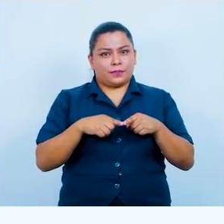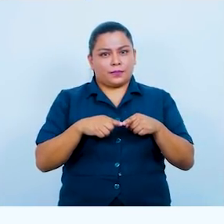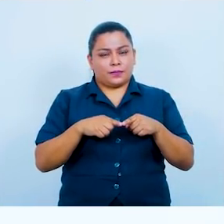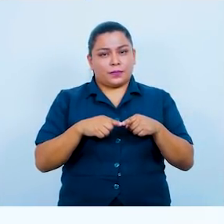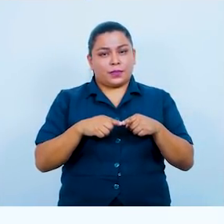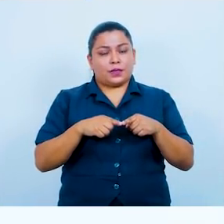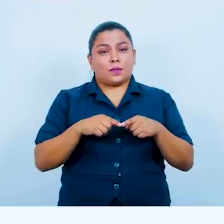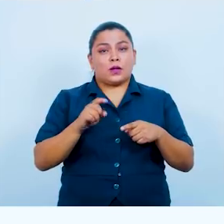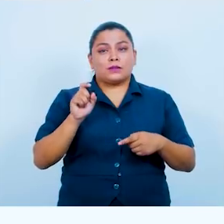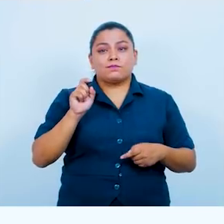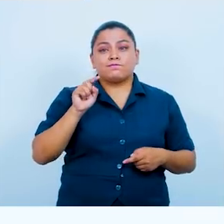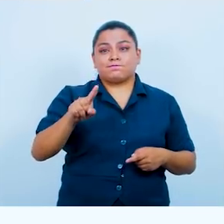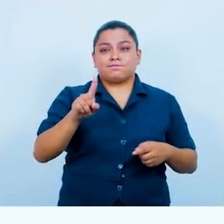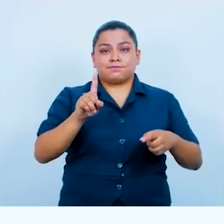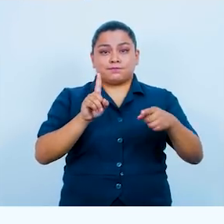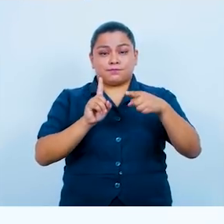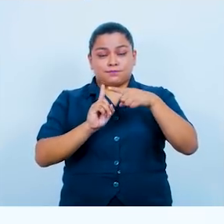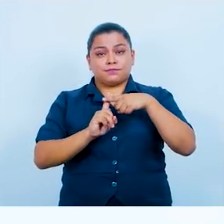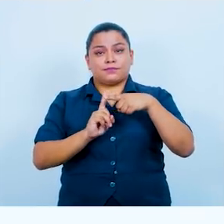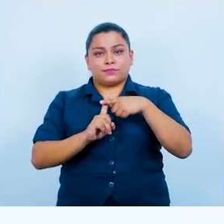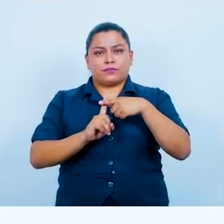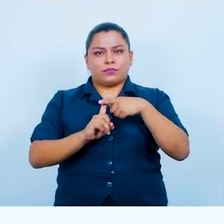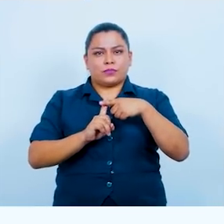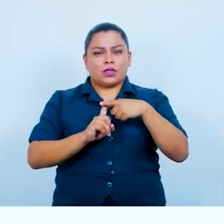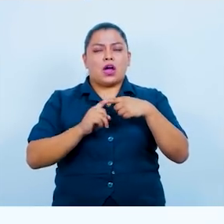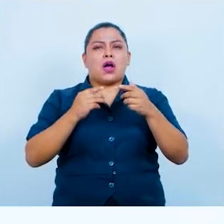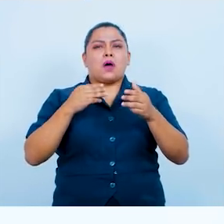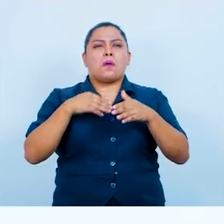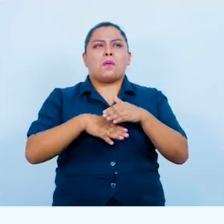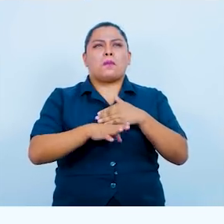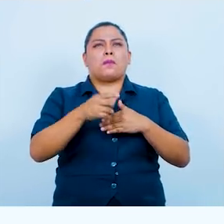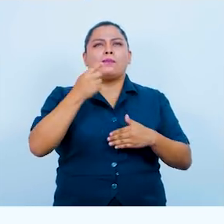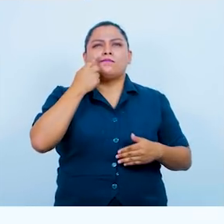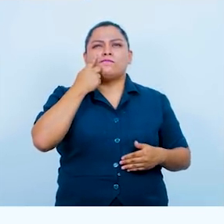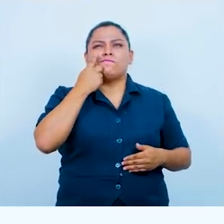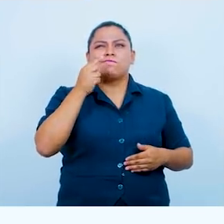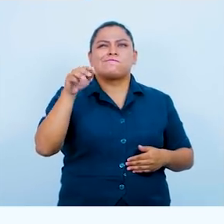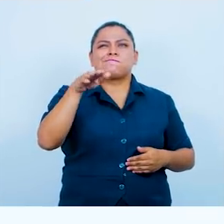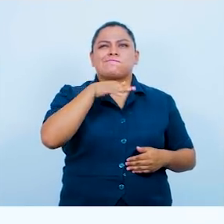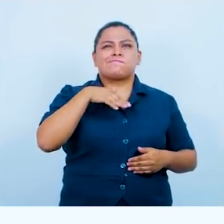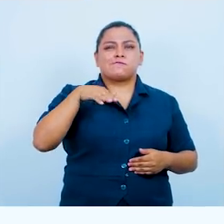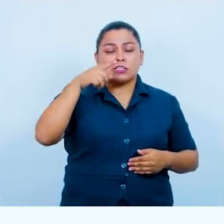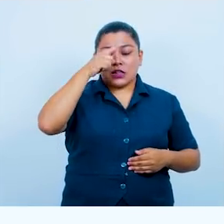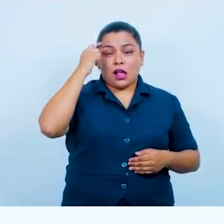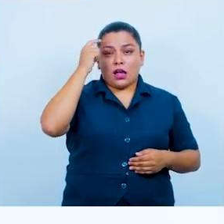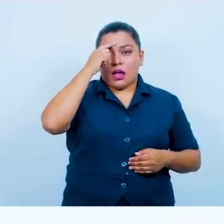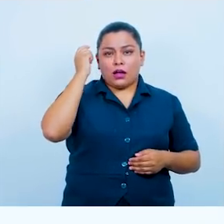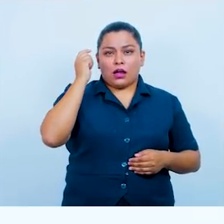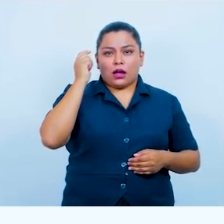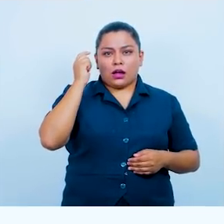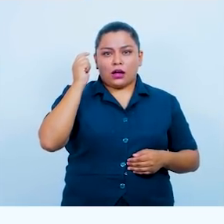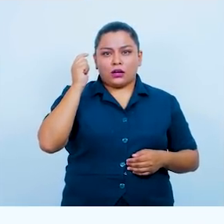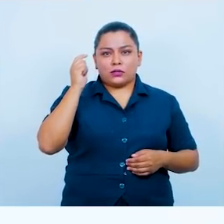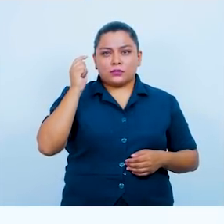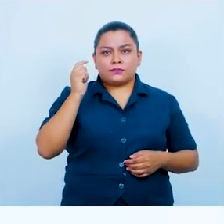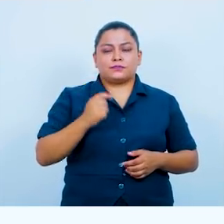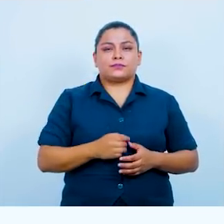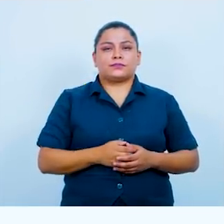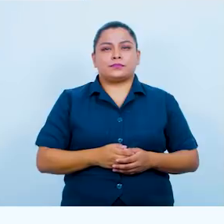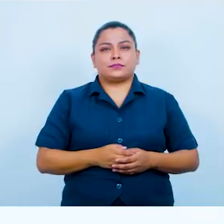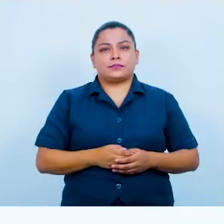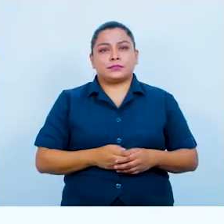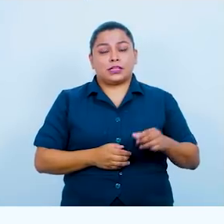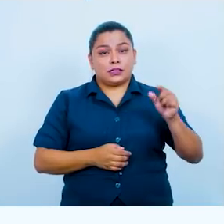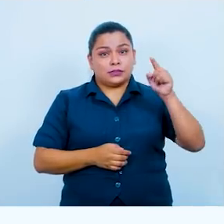símbolo más. Al ingresar, podemos observar el entorno de trabajo de Jamboard. En la parte superior izquierda de la